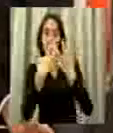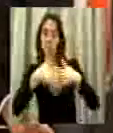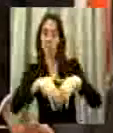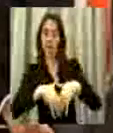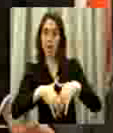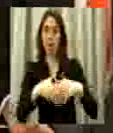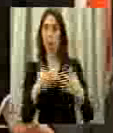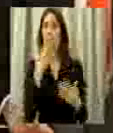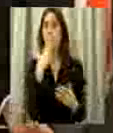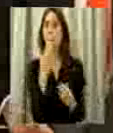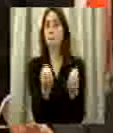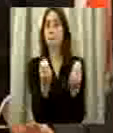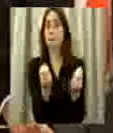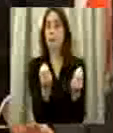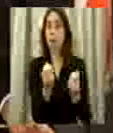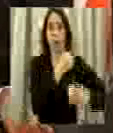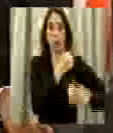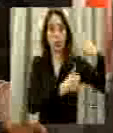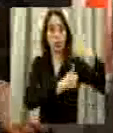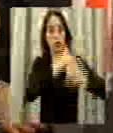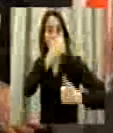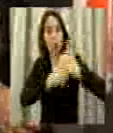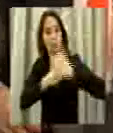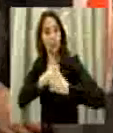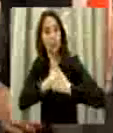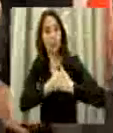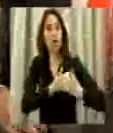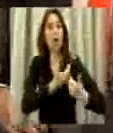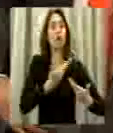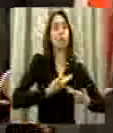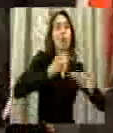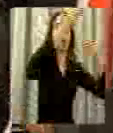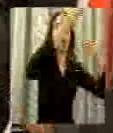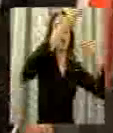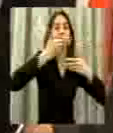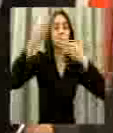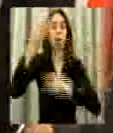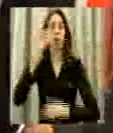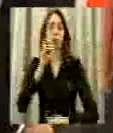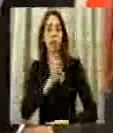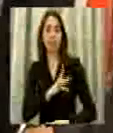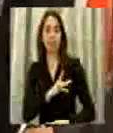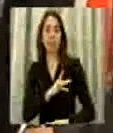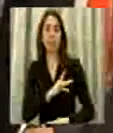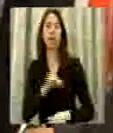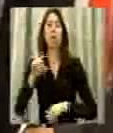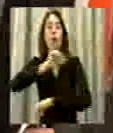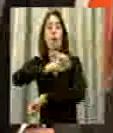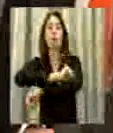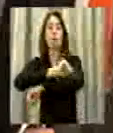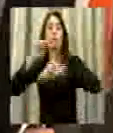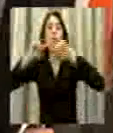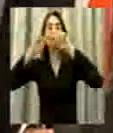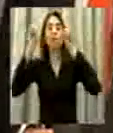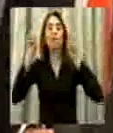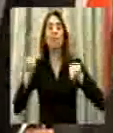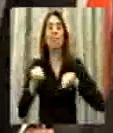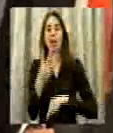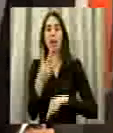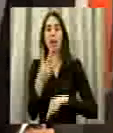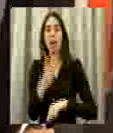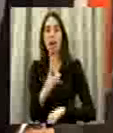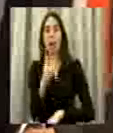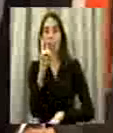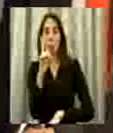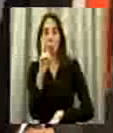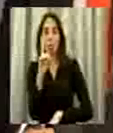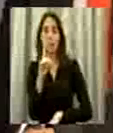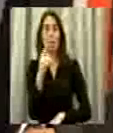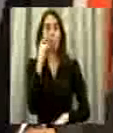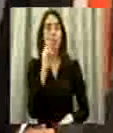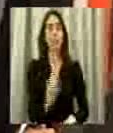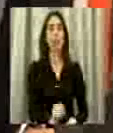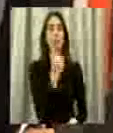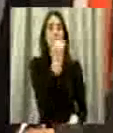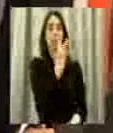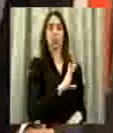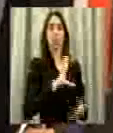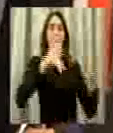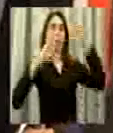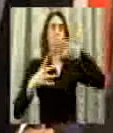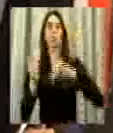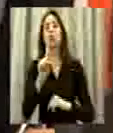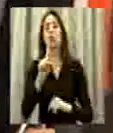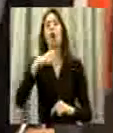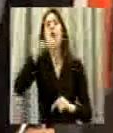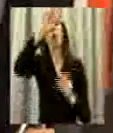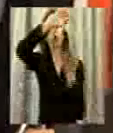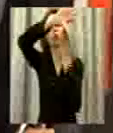de mejorar la competitividad de nuestras exportaciones a través de un sistema de ventanilla única es algo en que no vamos a ser pioneros en el mundo. Hay algunos